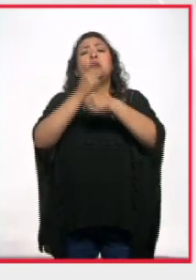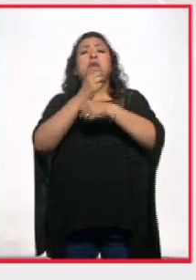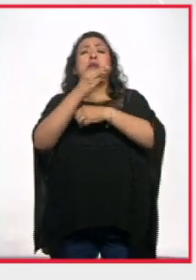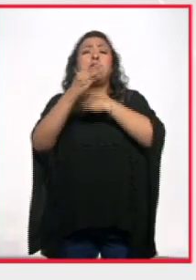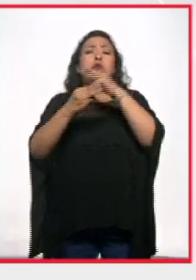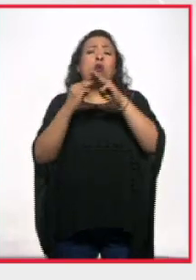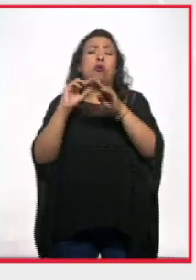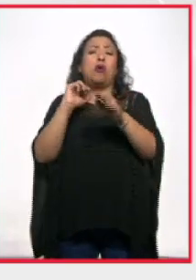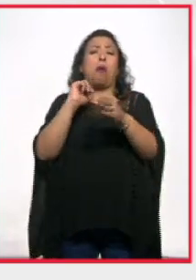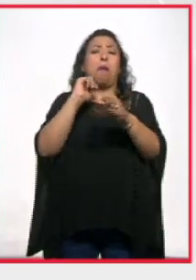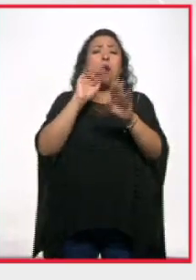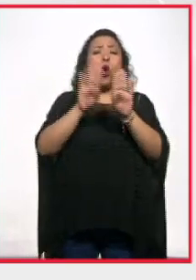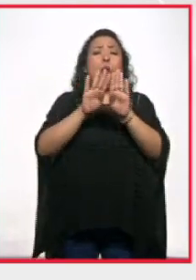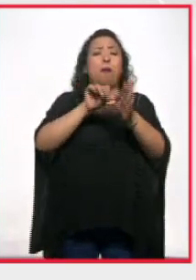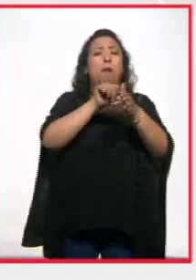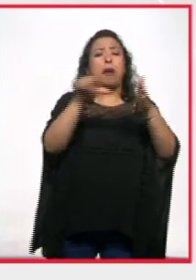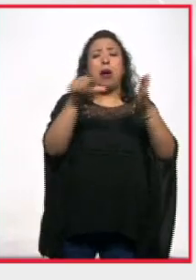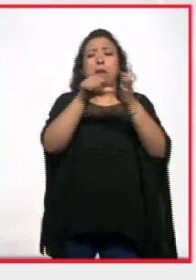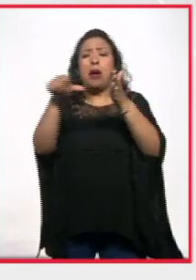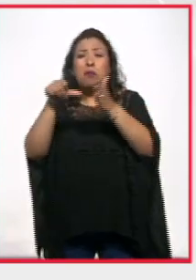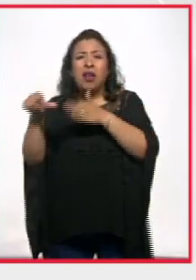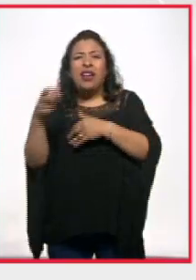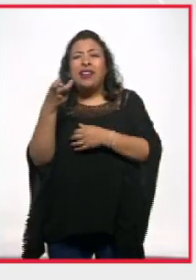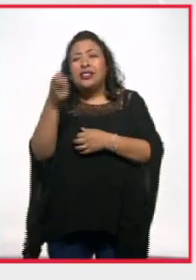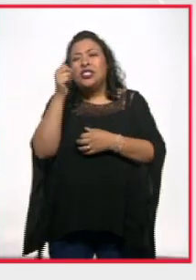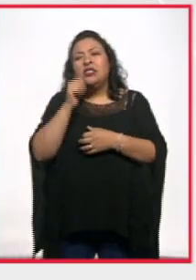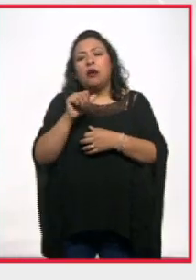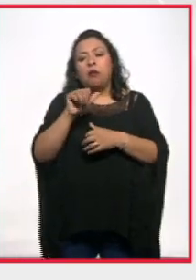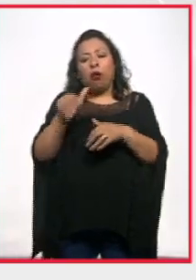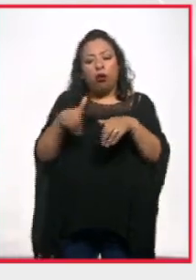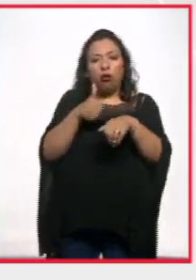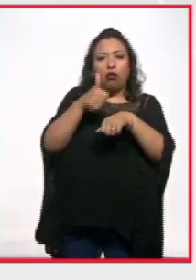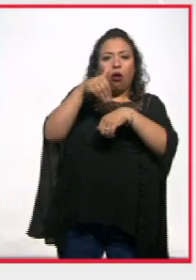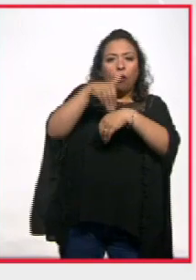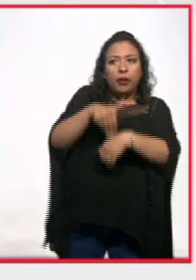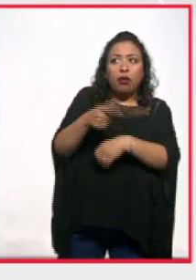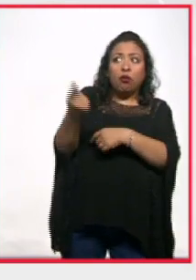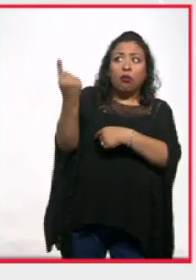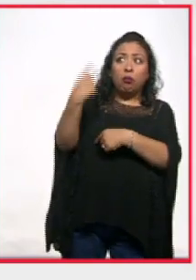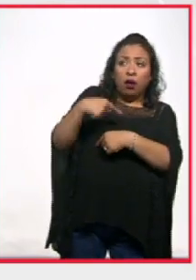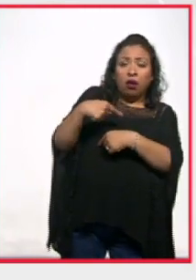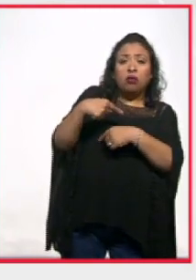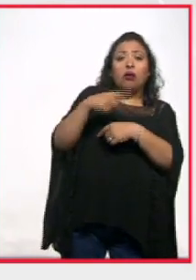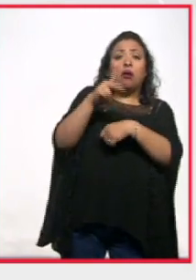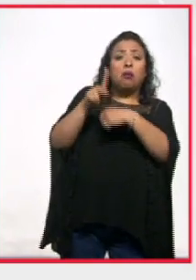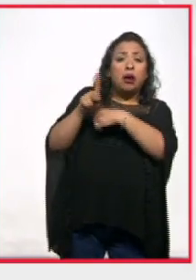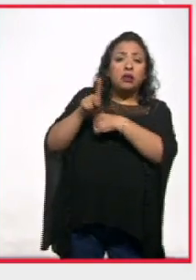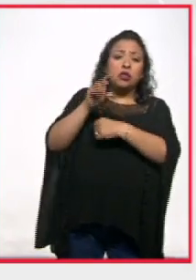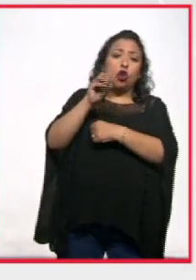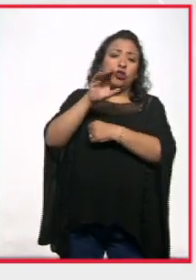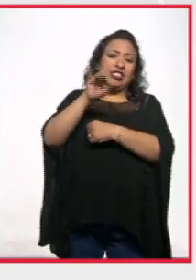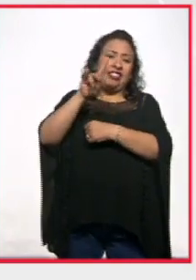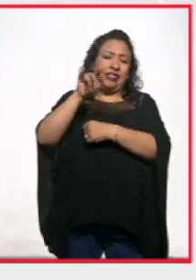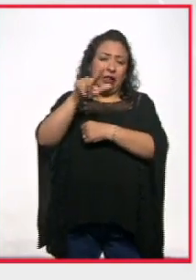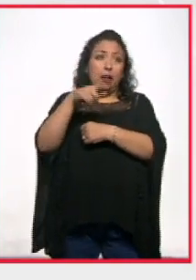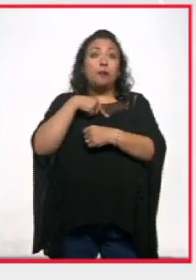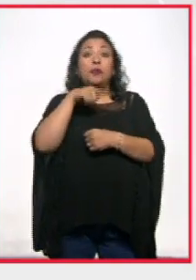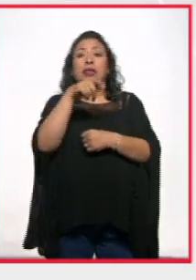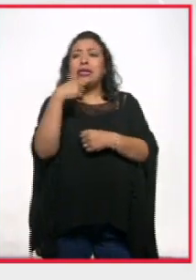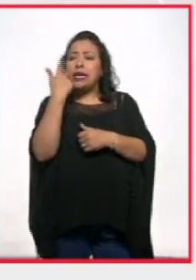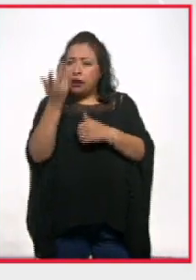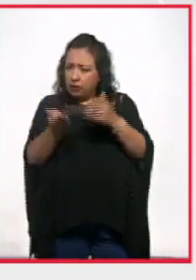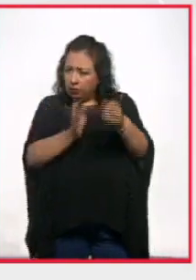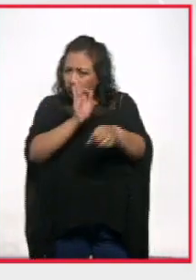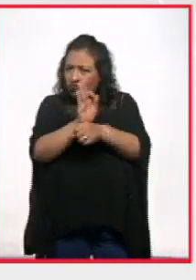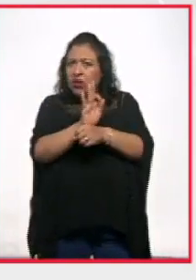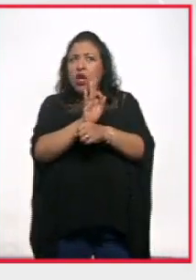y al tener esta etiqueta siempre estamos subordinados a lo que nos digan los países occidentales. Él quiere retomar